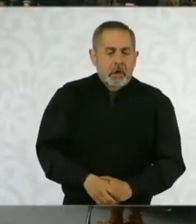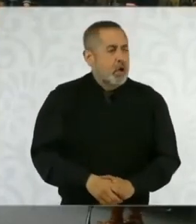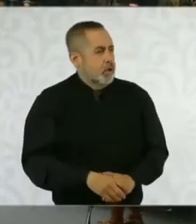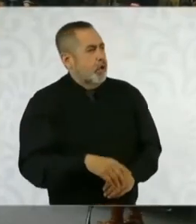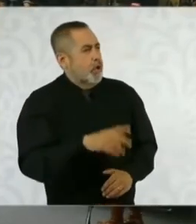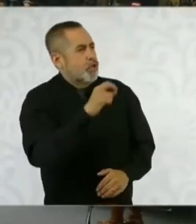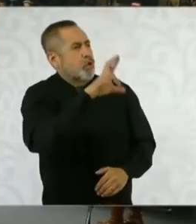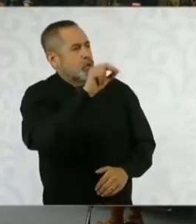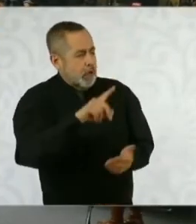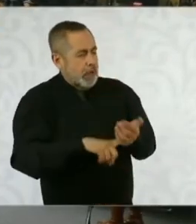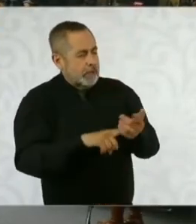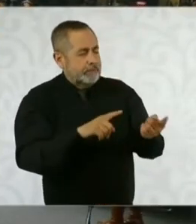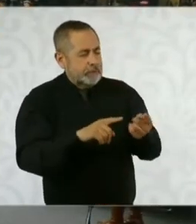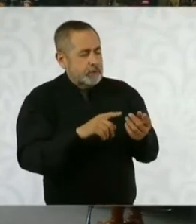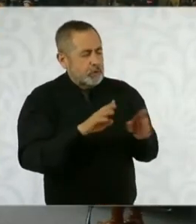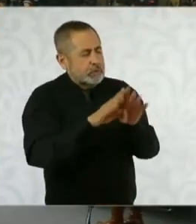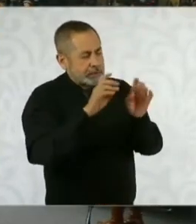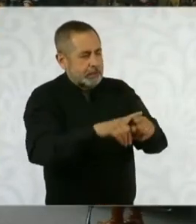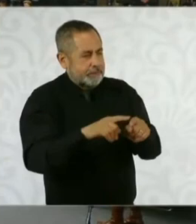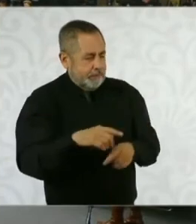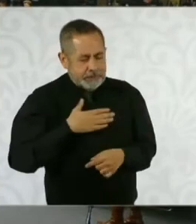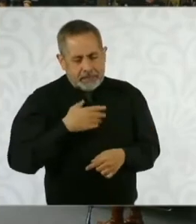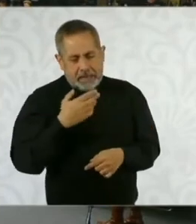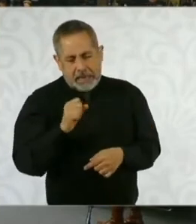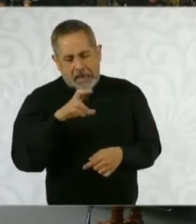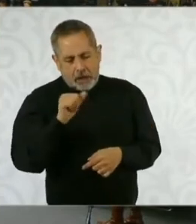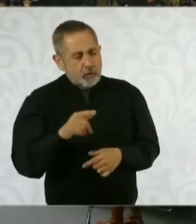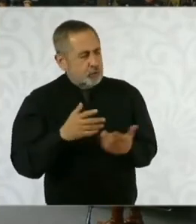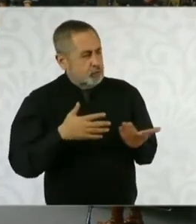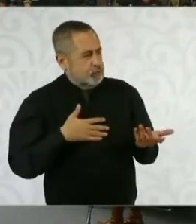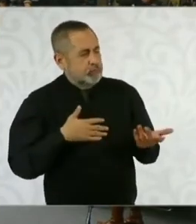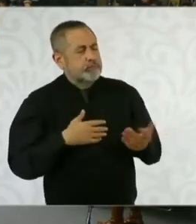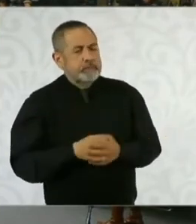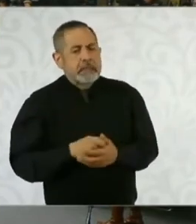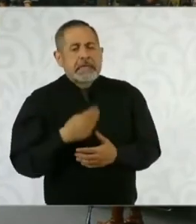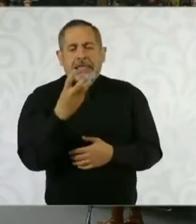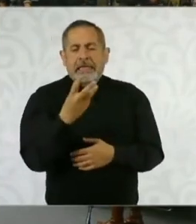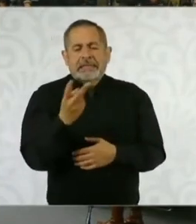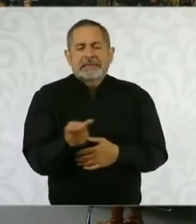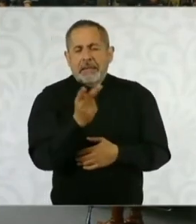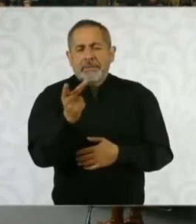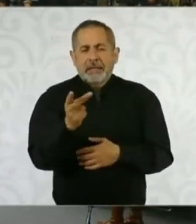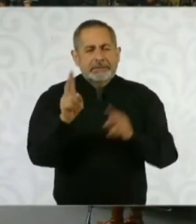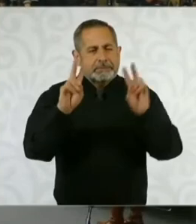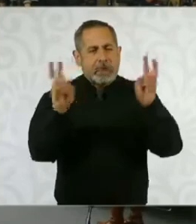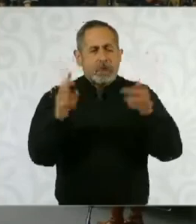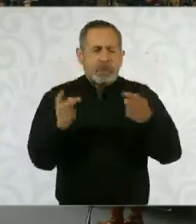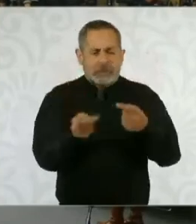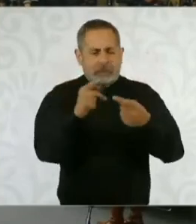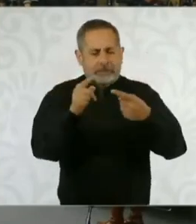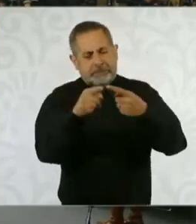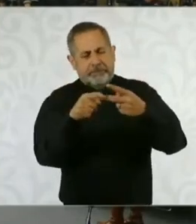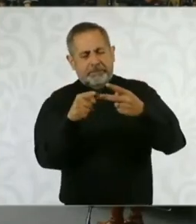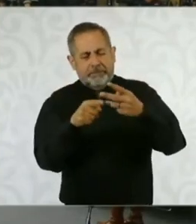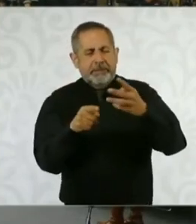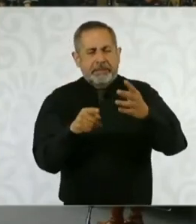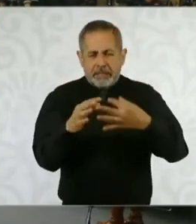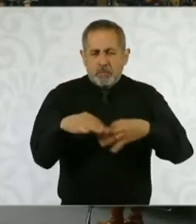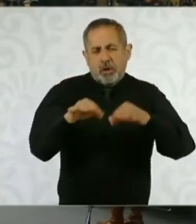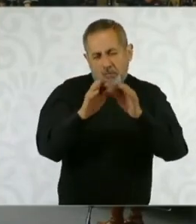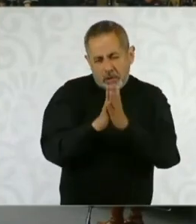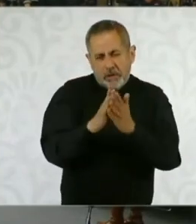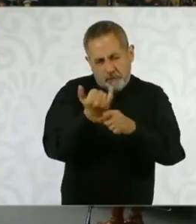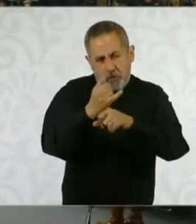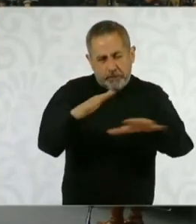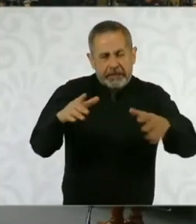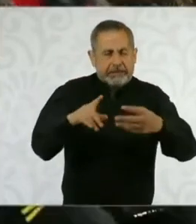Doctora, ¿cómo está? Buen día. Carlos Guzmán, de 4 Media Telecomunicaciones, Veracruz. Pues preguntarle tres temas que me parecen importantes que nos